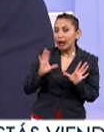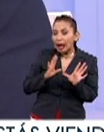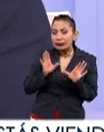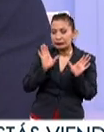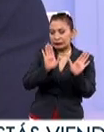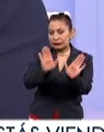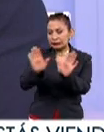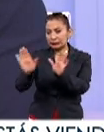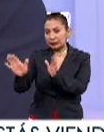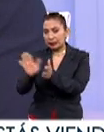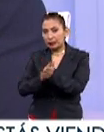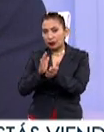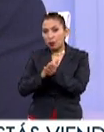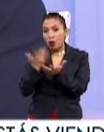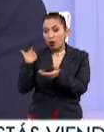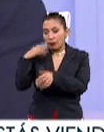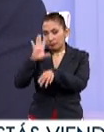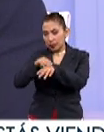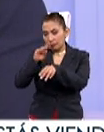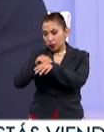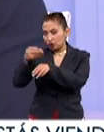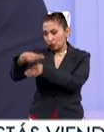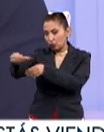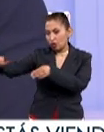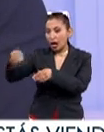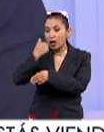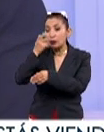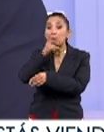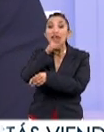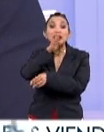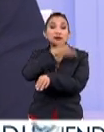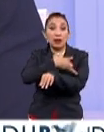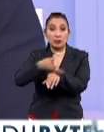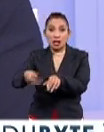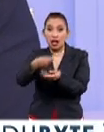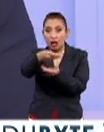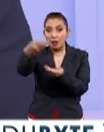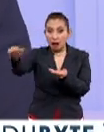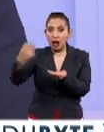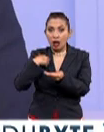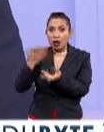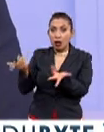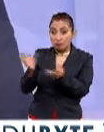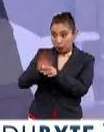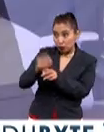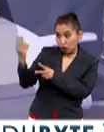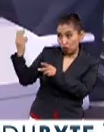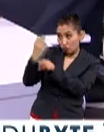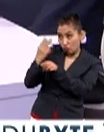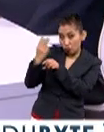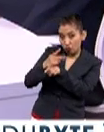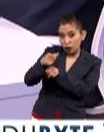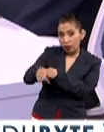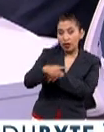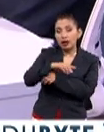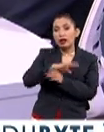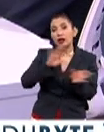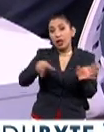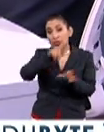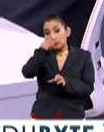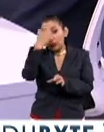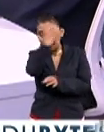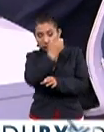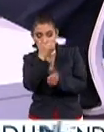distribuir hojas de consentimiento para todos los estudiantes y padres también de familia. Para ellos, sí. ¿No? Hay un diagnóstico después, una